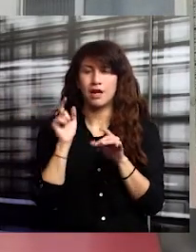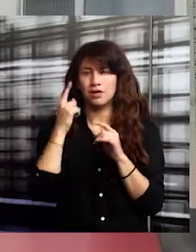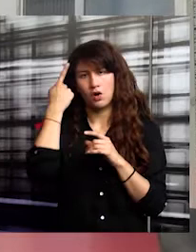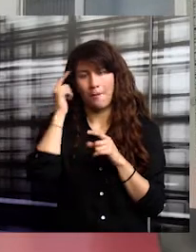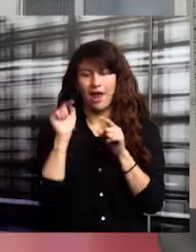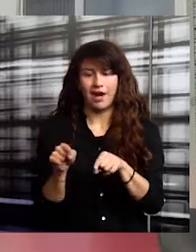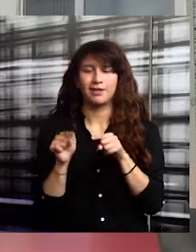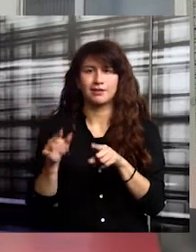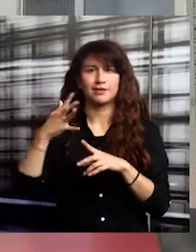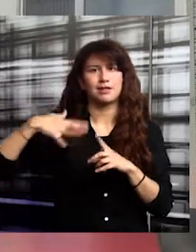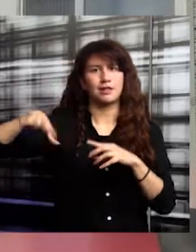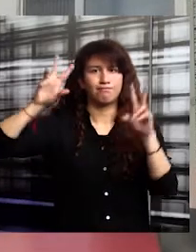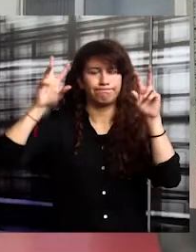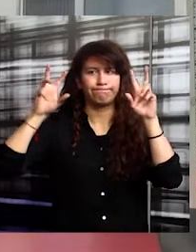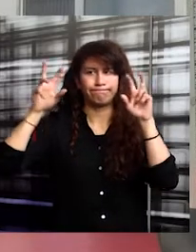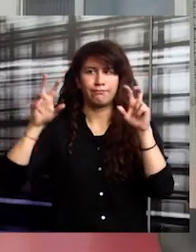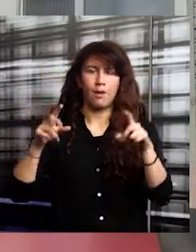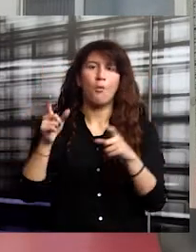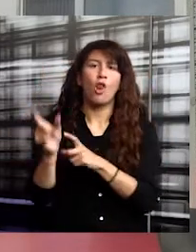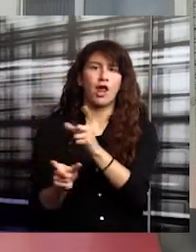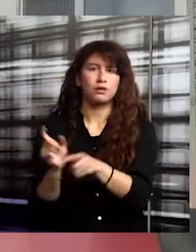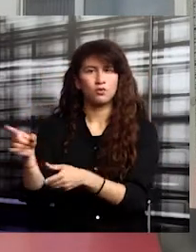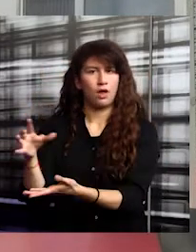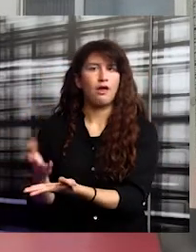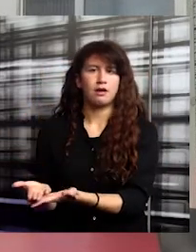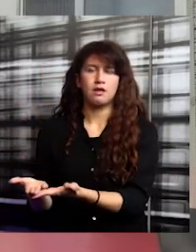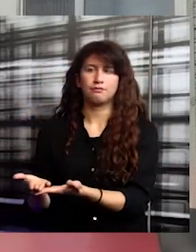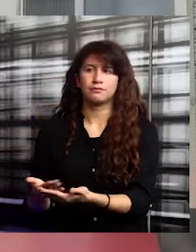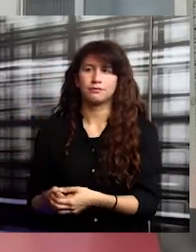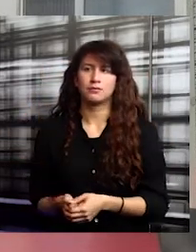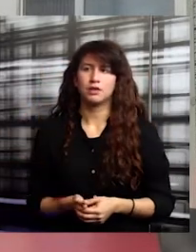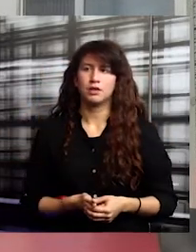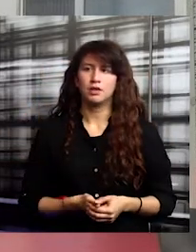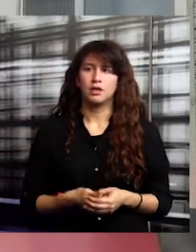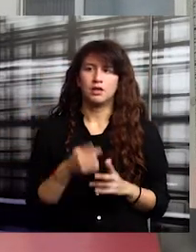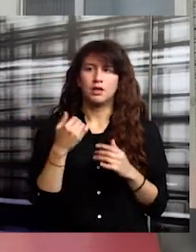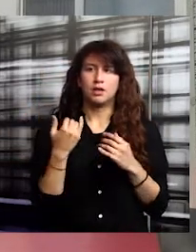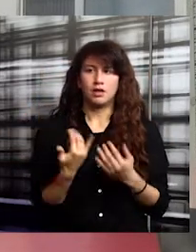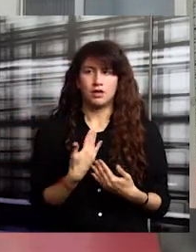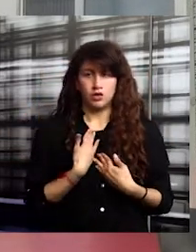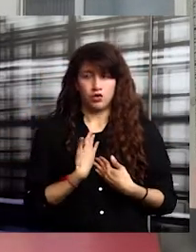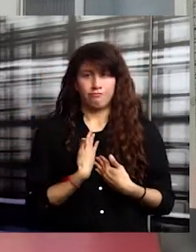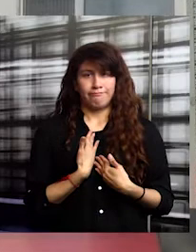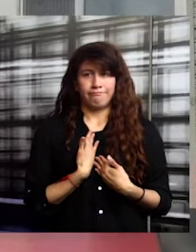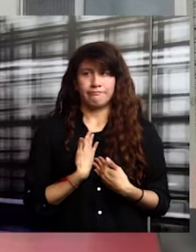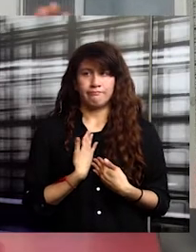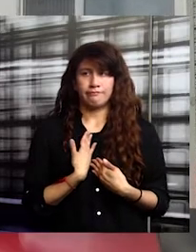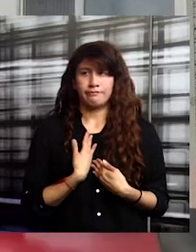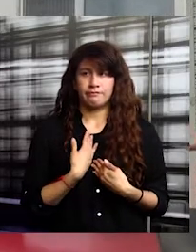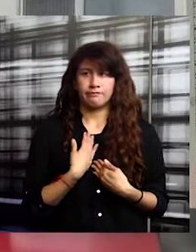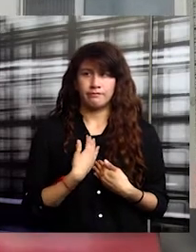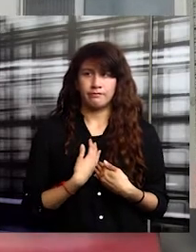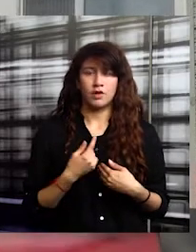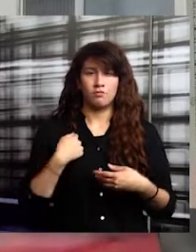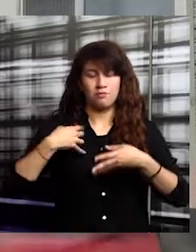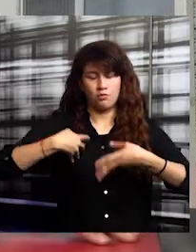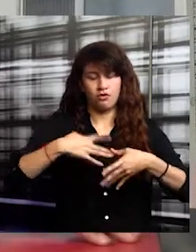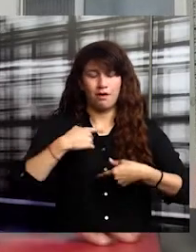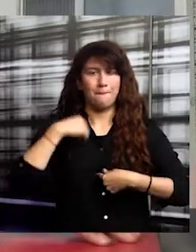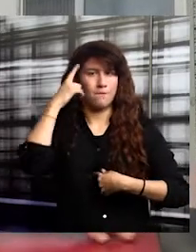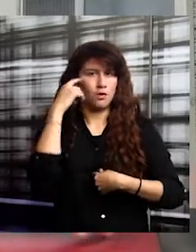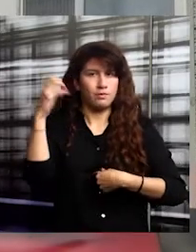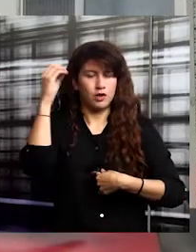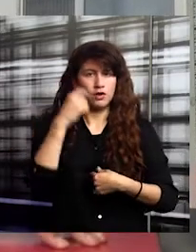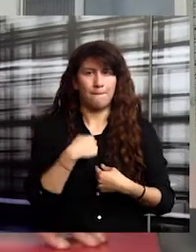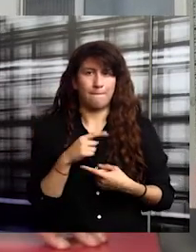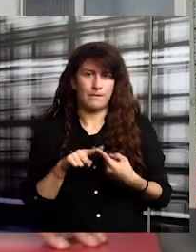Y yo voy a manifestar mi opinión personal. Si no optamos por no ir por la vía